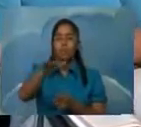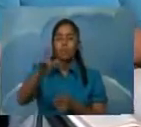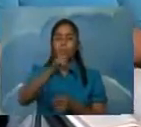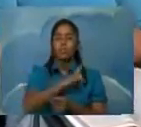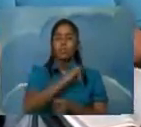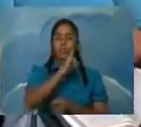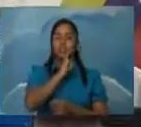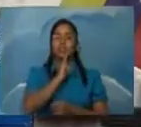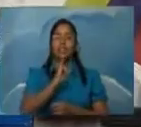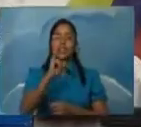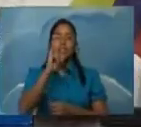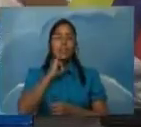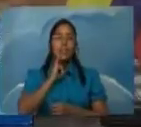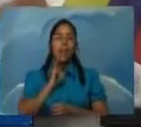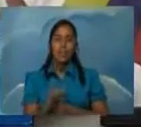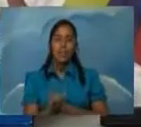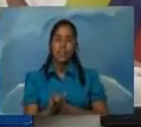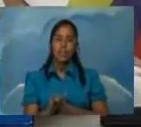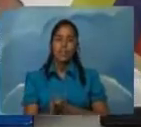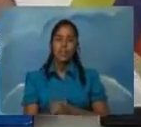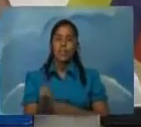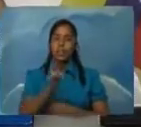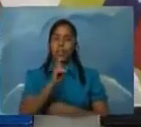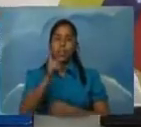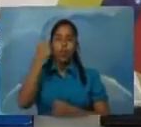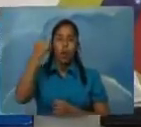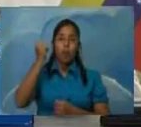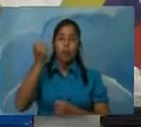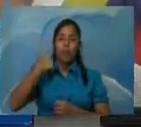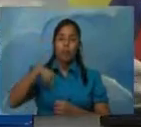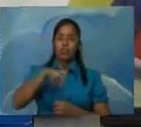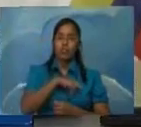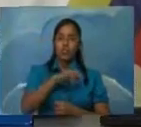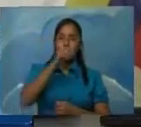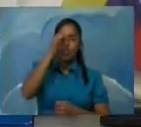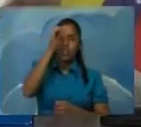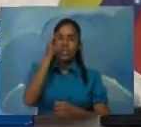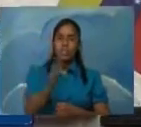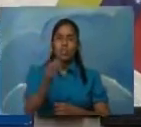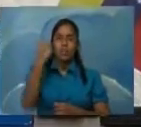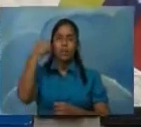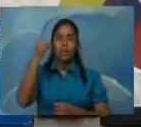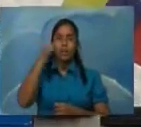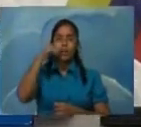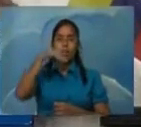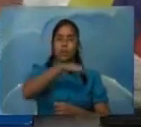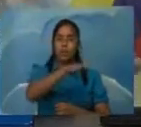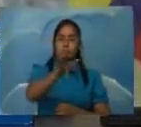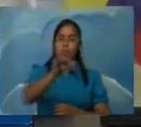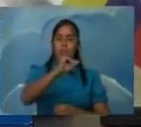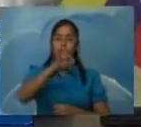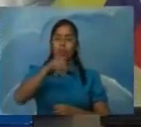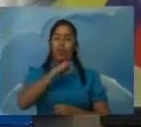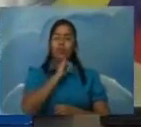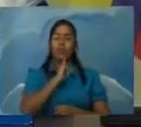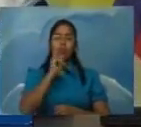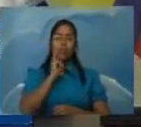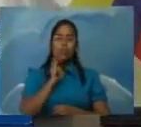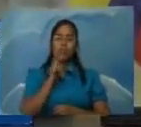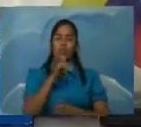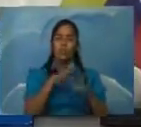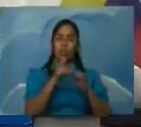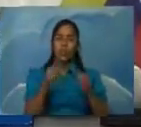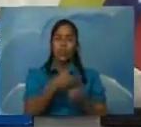de Israel, no para nosotros los creyentes, sino para el pueblo judío. Y ellos han